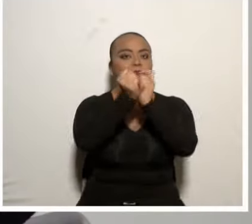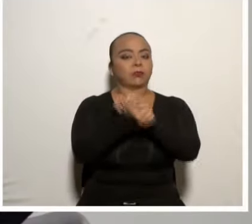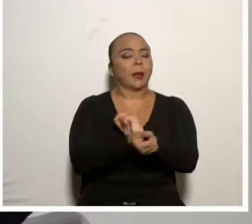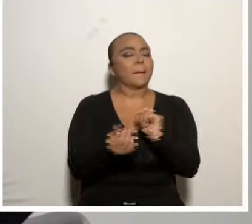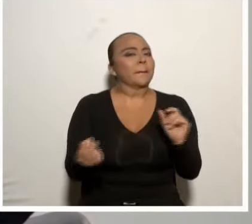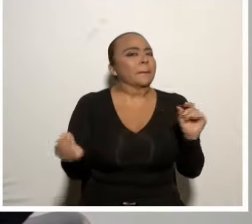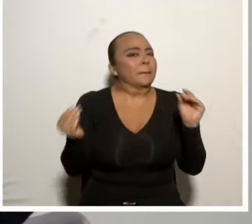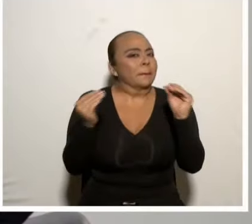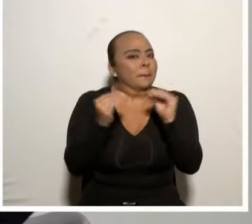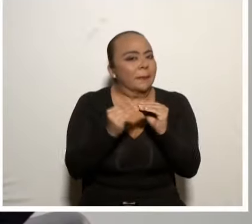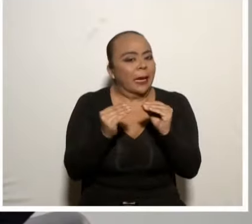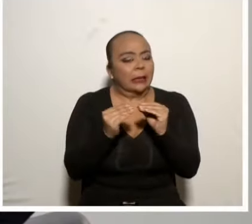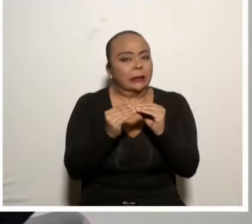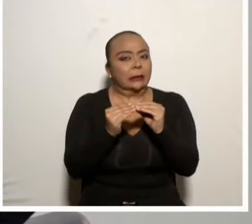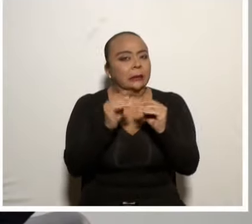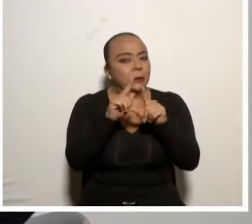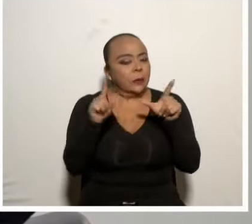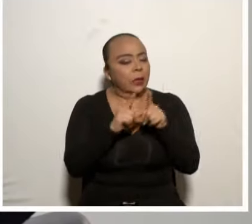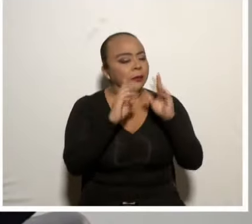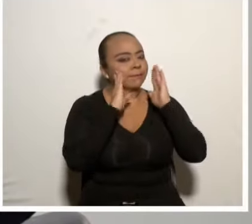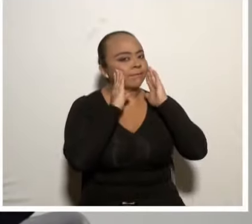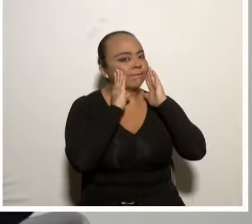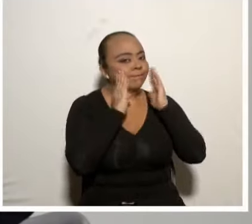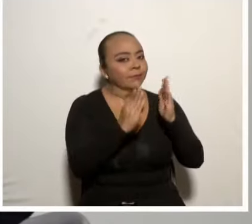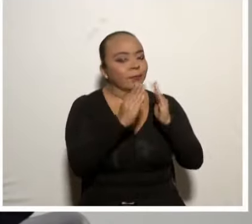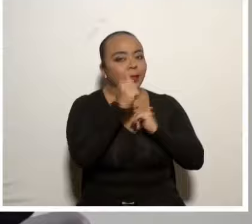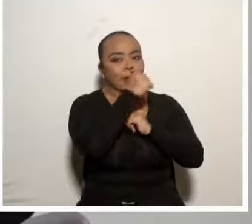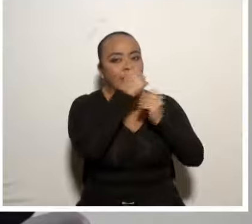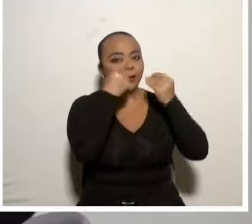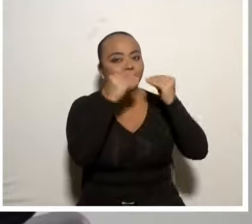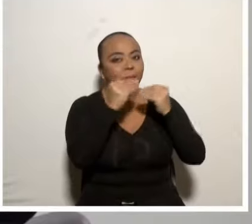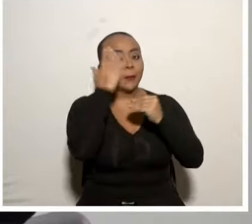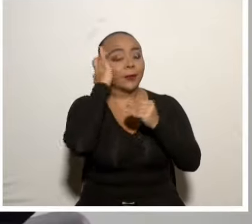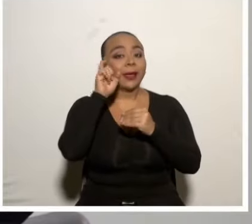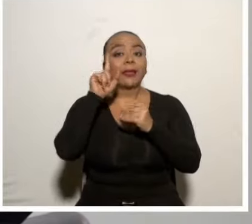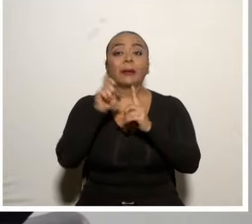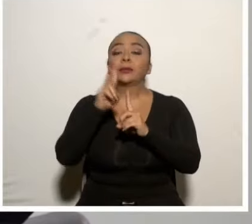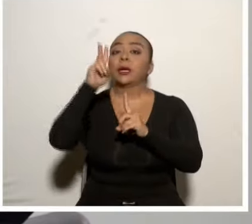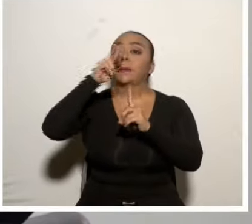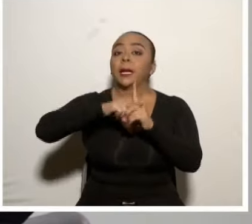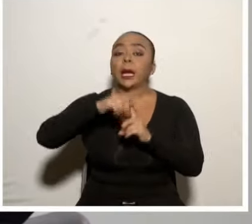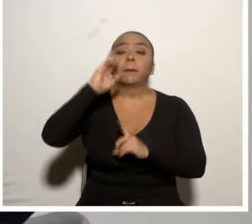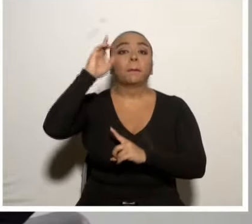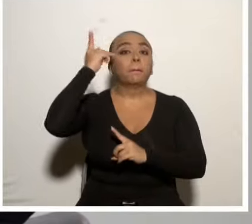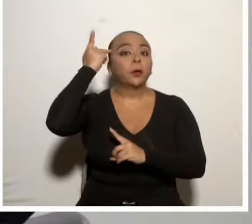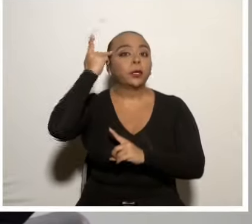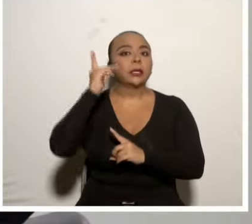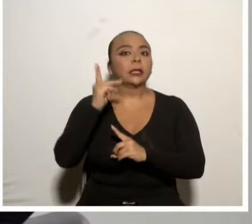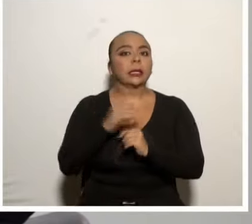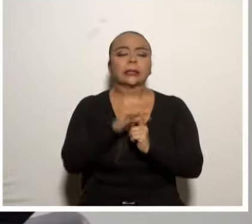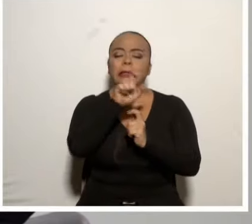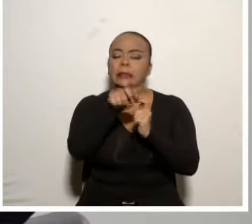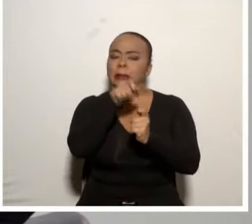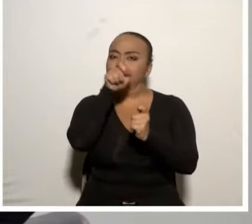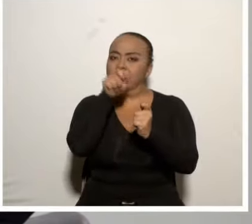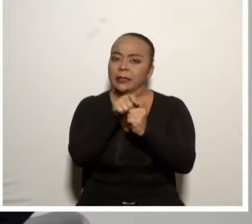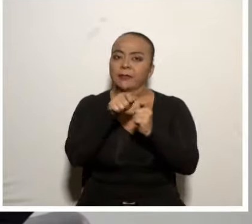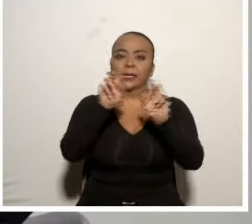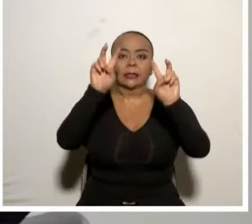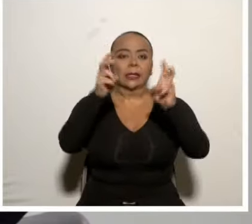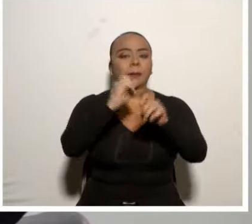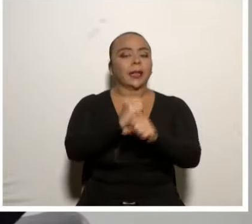aún más en foco de atención del narcotráfico, pues tenemos que aplicar políticas de manera concreta en materia